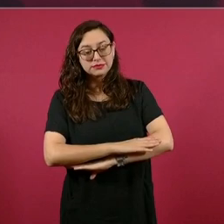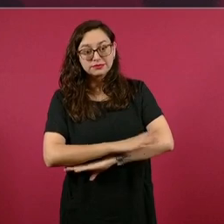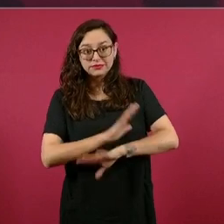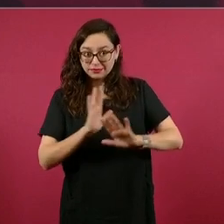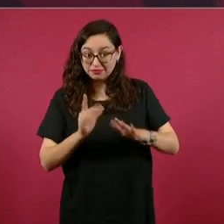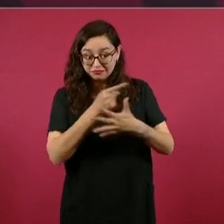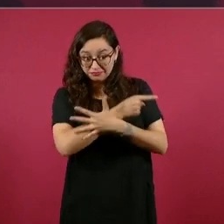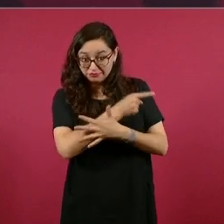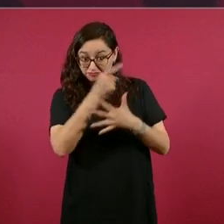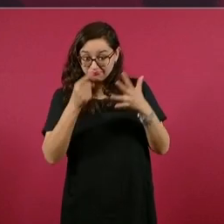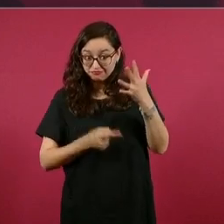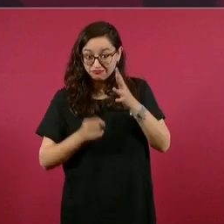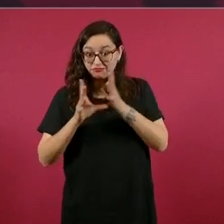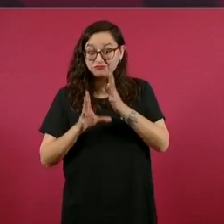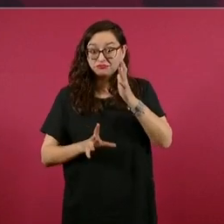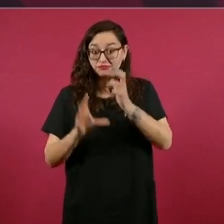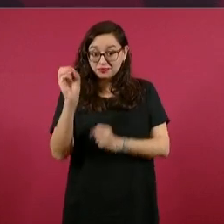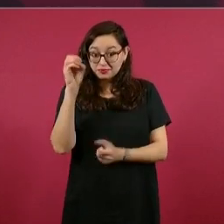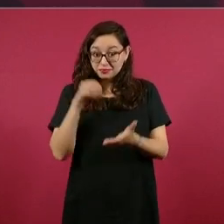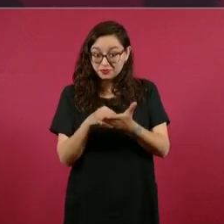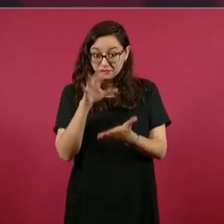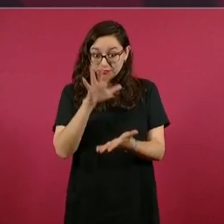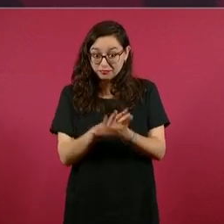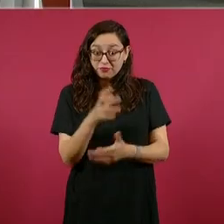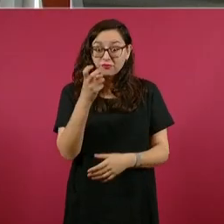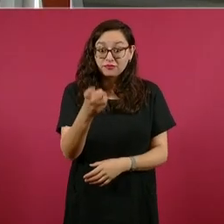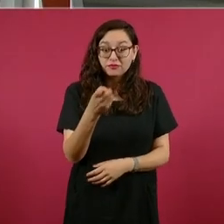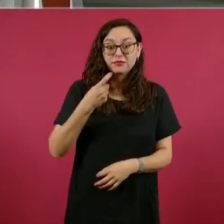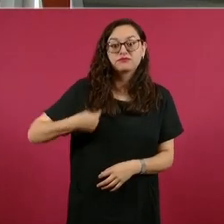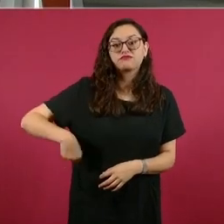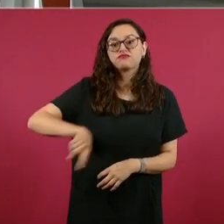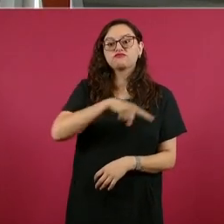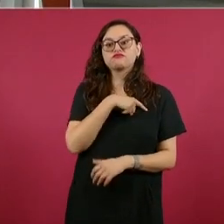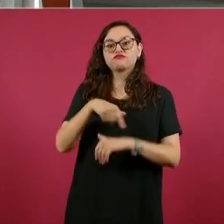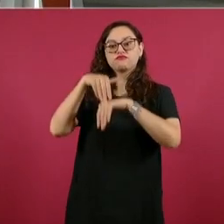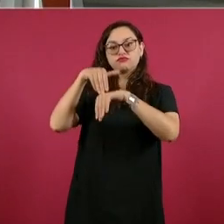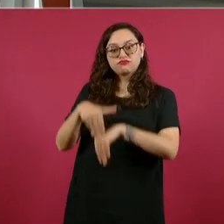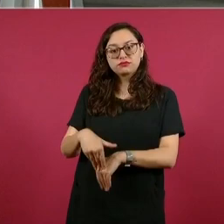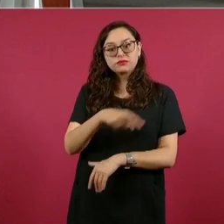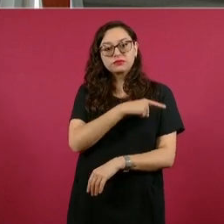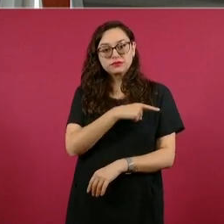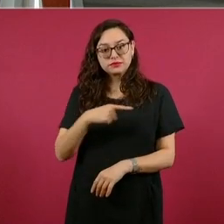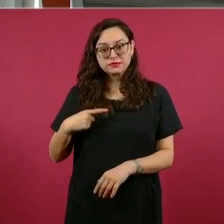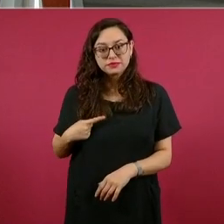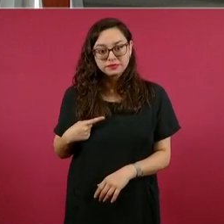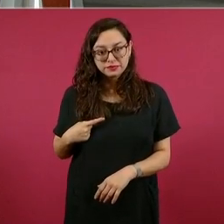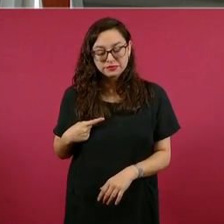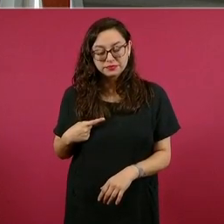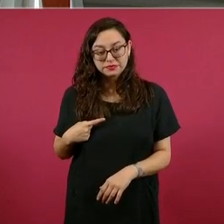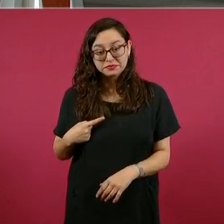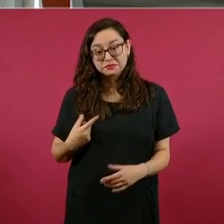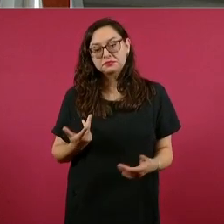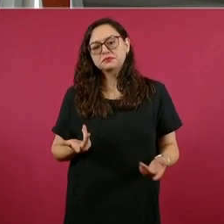Entonces, tenemos que ajustarnos a eso. Durante algún tiempo eso